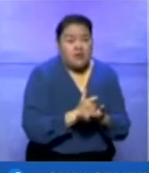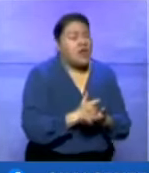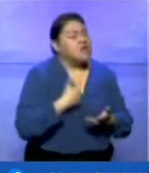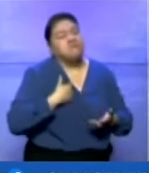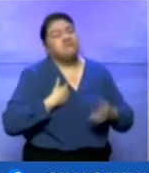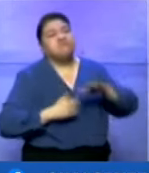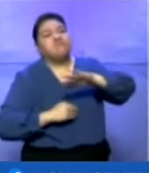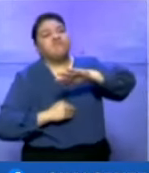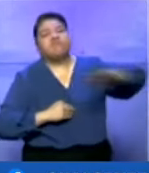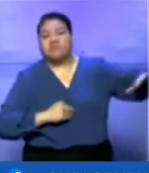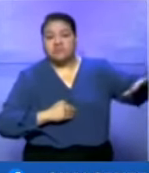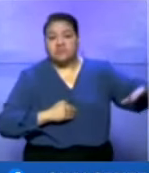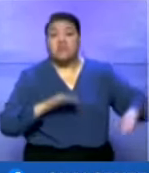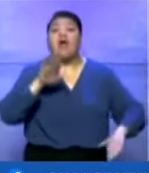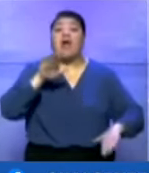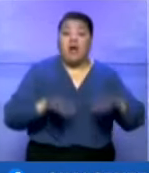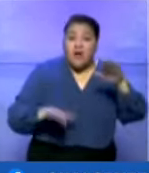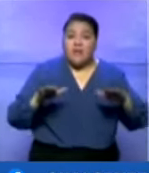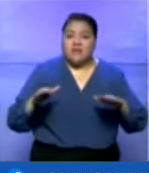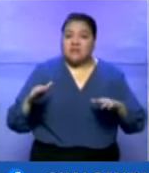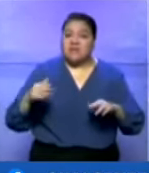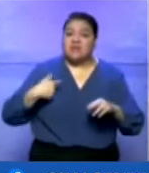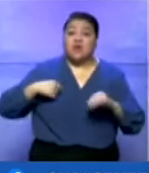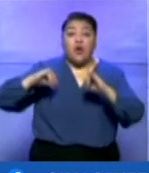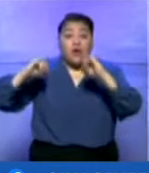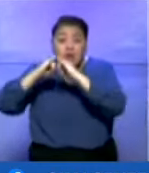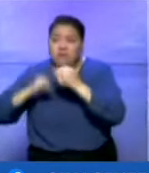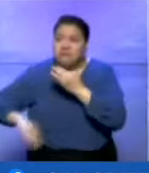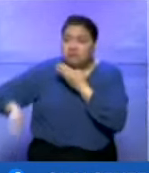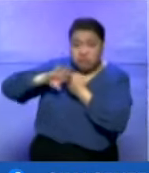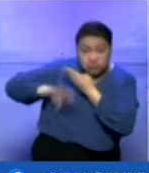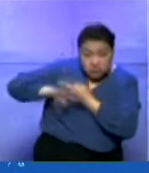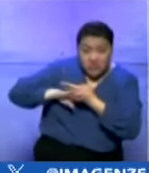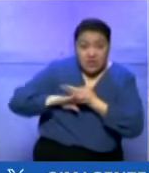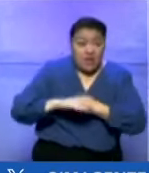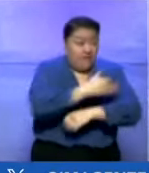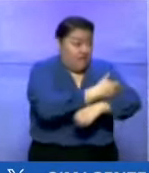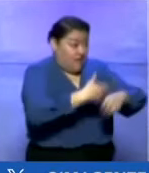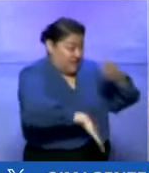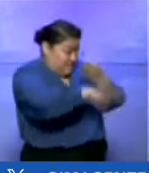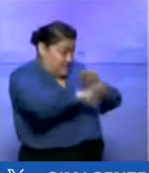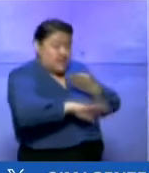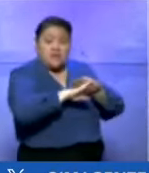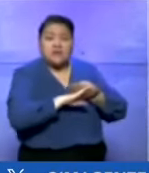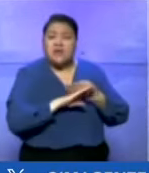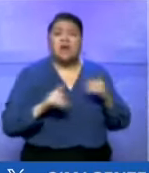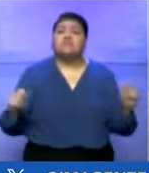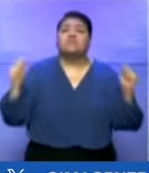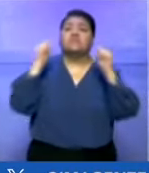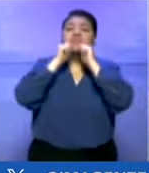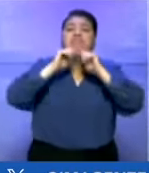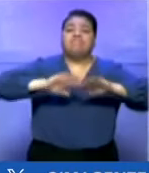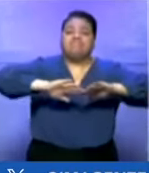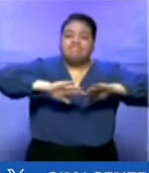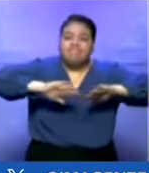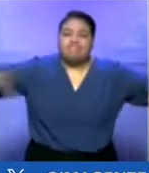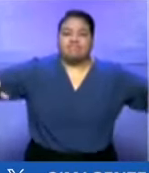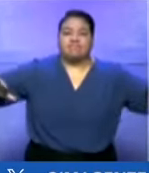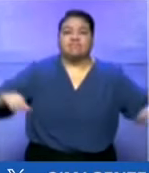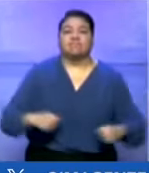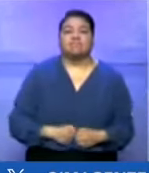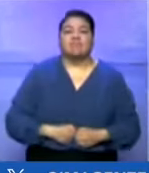indirectas personales institucionales y familiares por